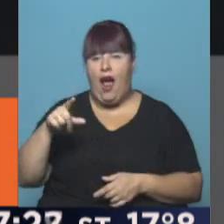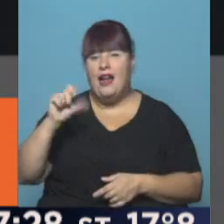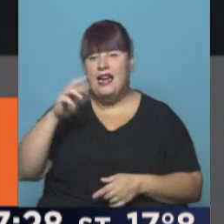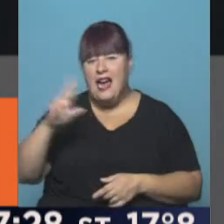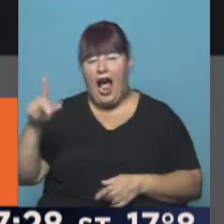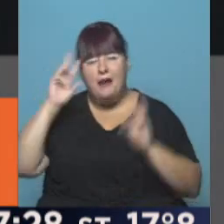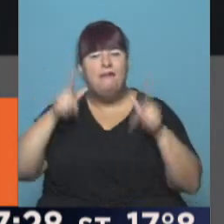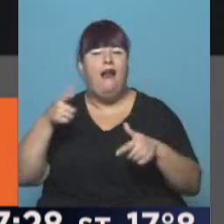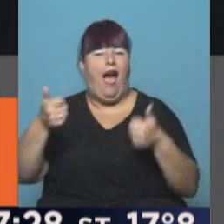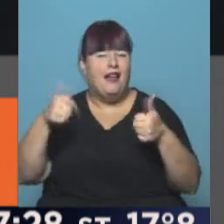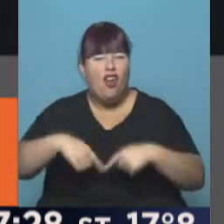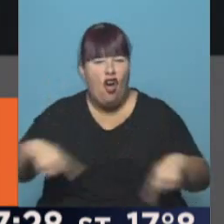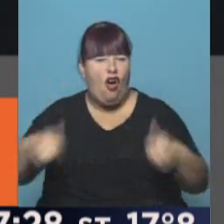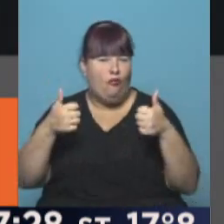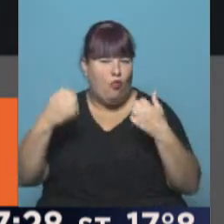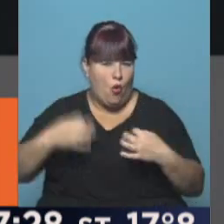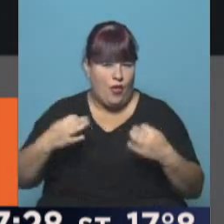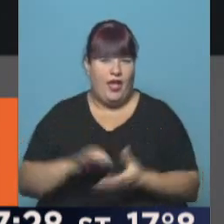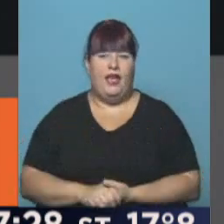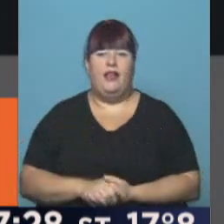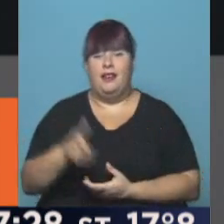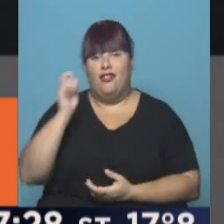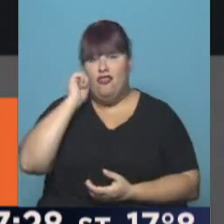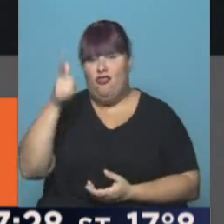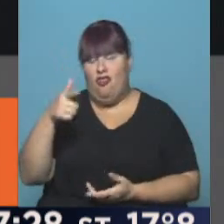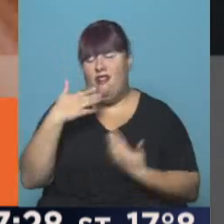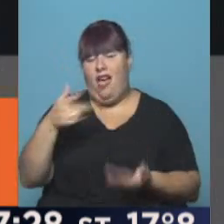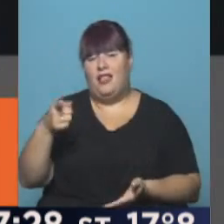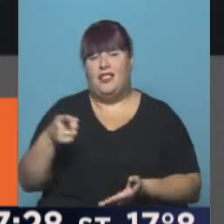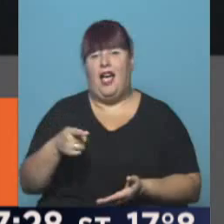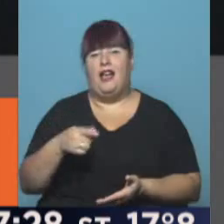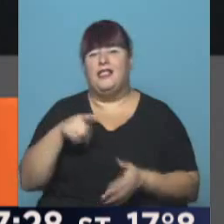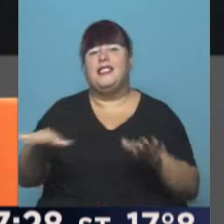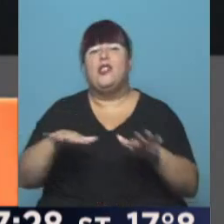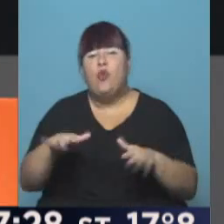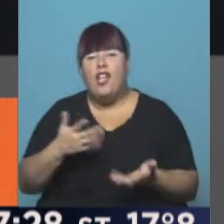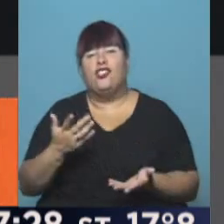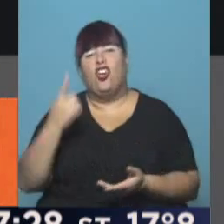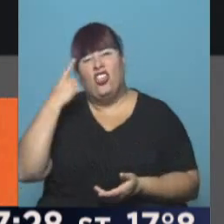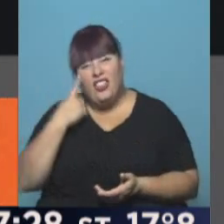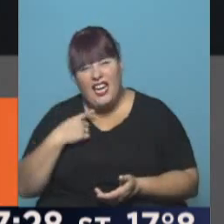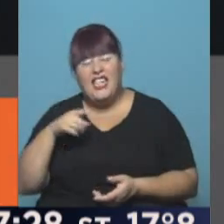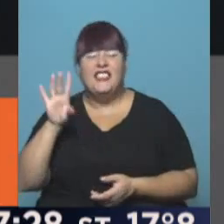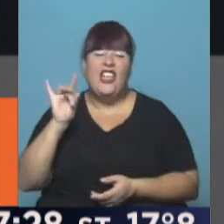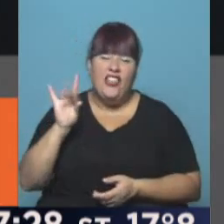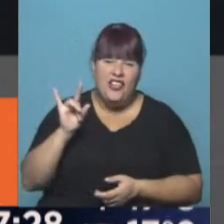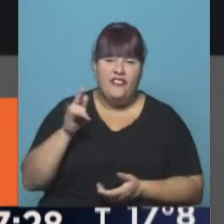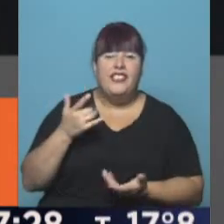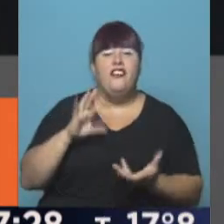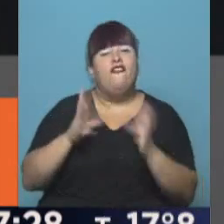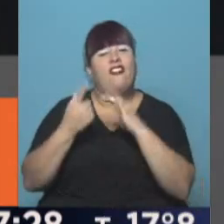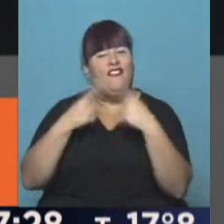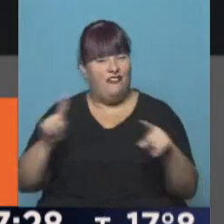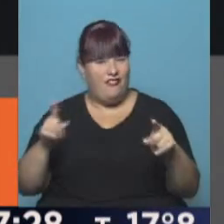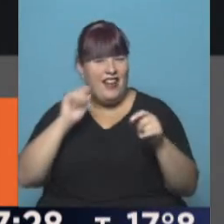una iniciativa para estas cosas increíble y logra encarar situaciones que a veces son tristes y difíciles de modos